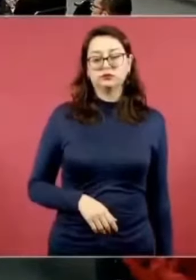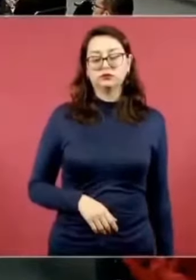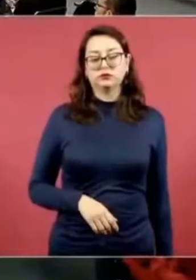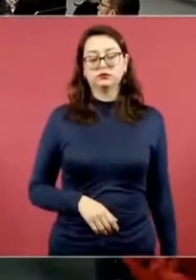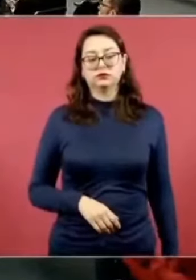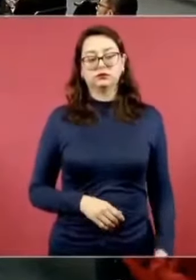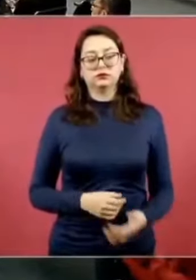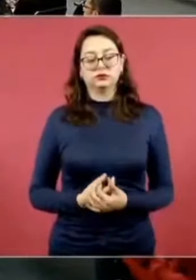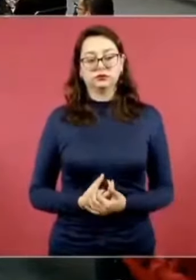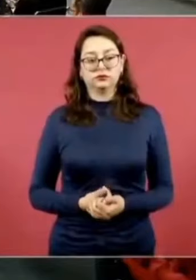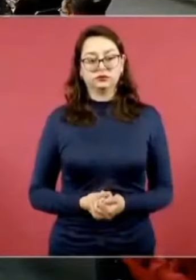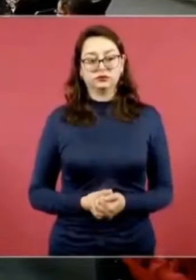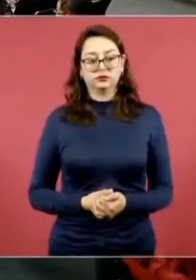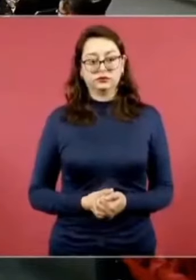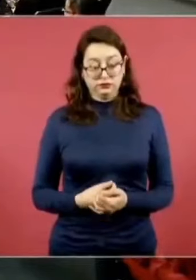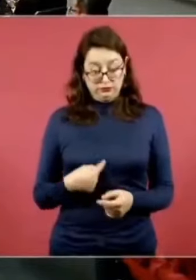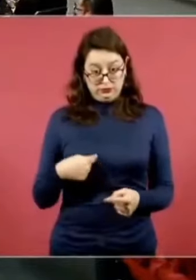Es este mismo año.